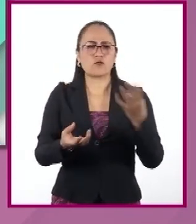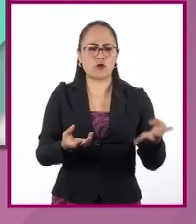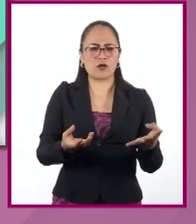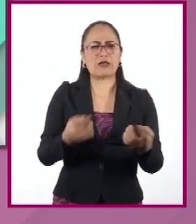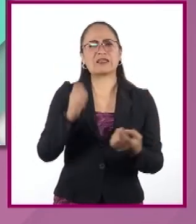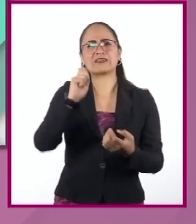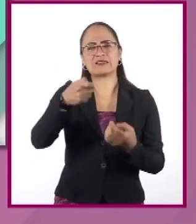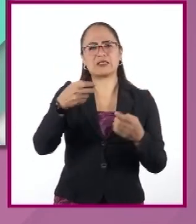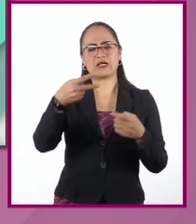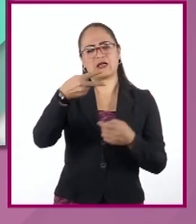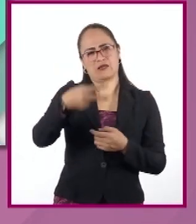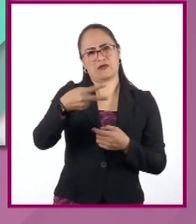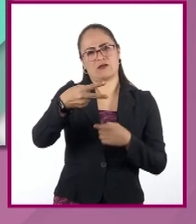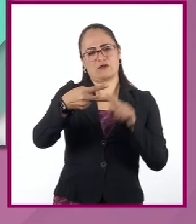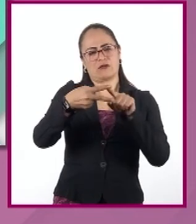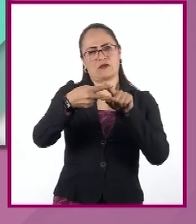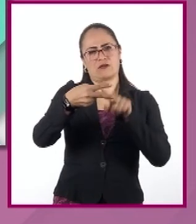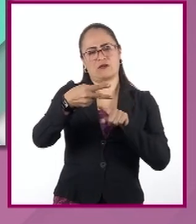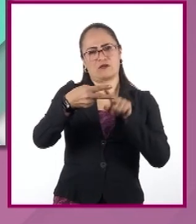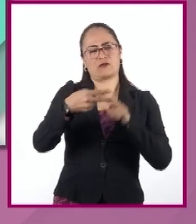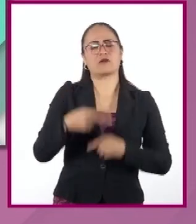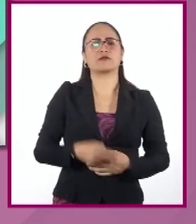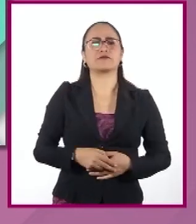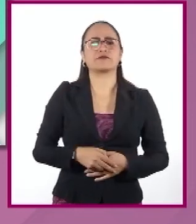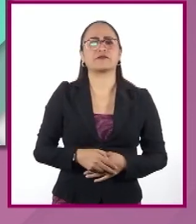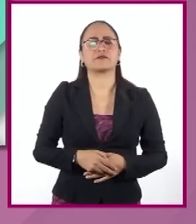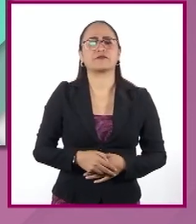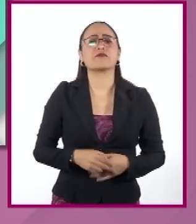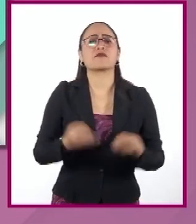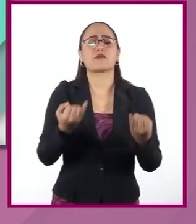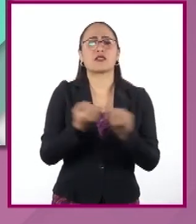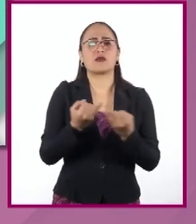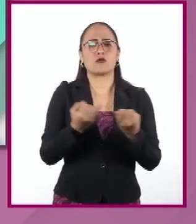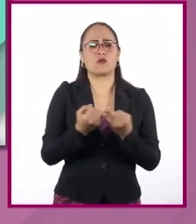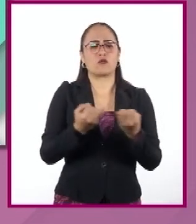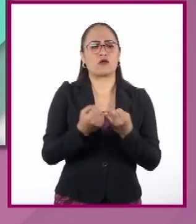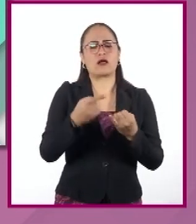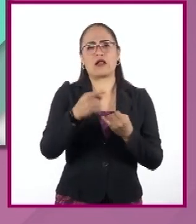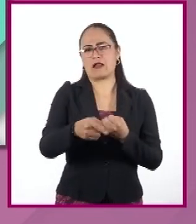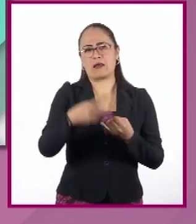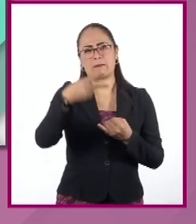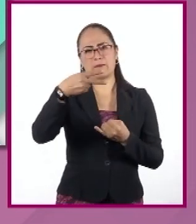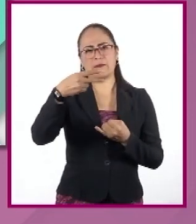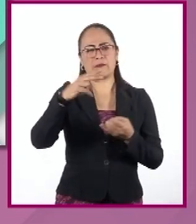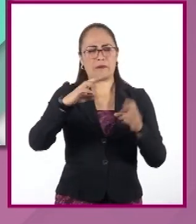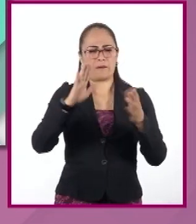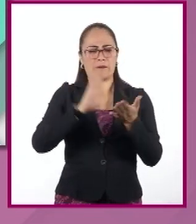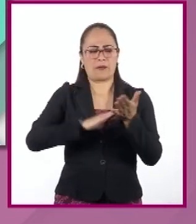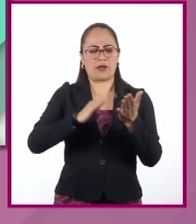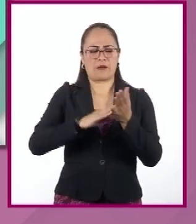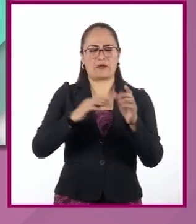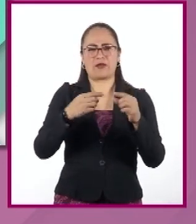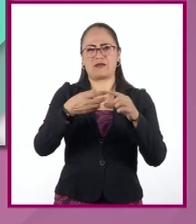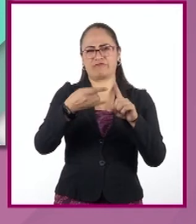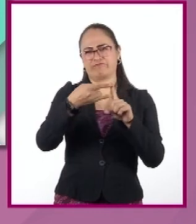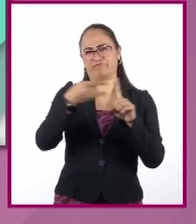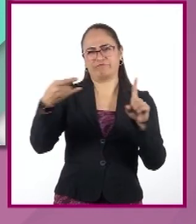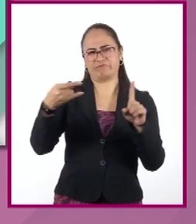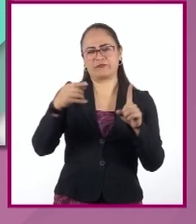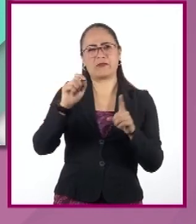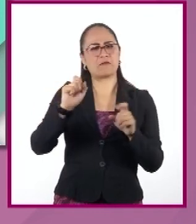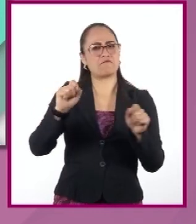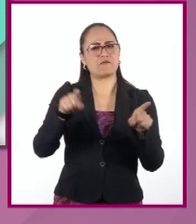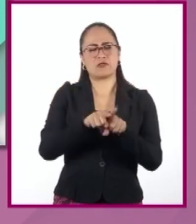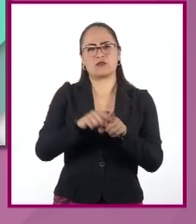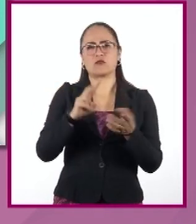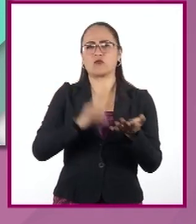igual. Otro dato fundamental es que los vales son de la misma denominación, y como no sabemos su valor, esta